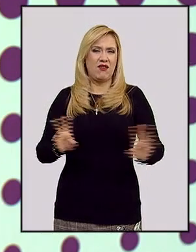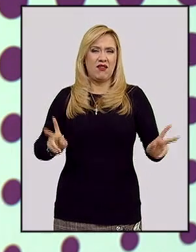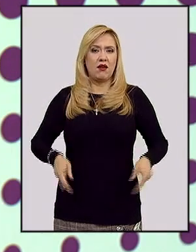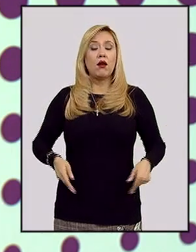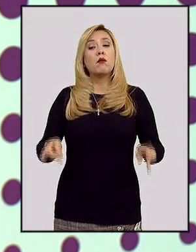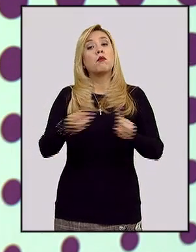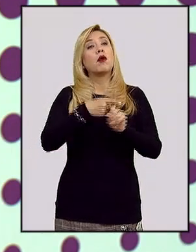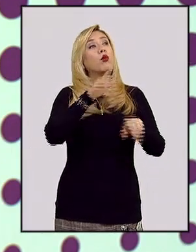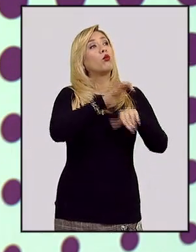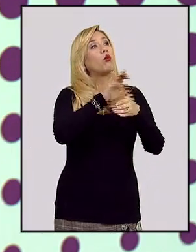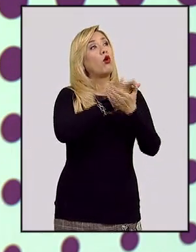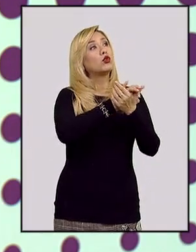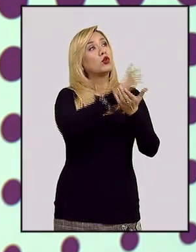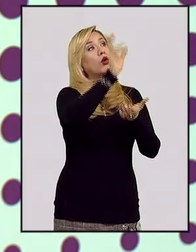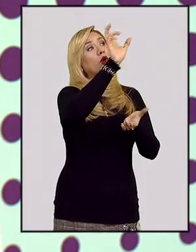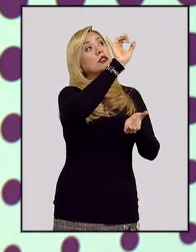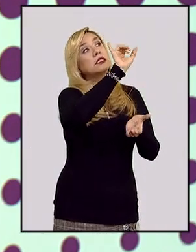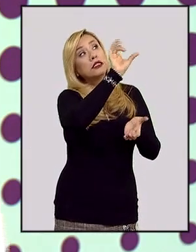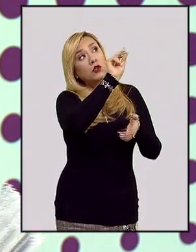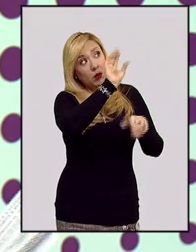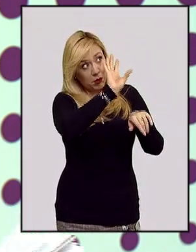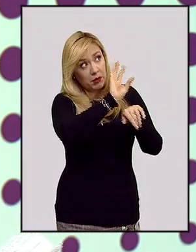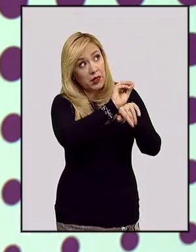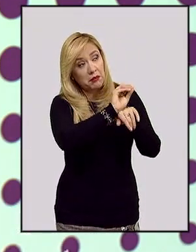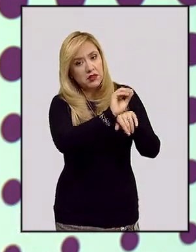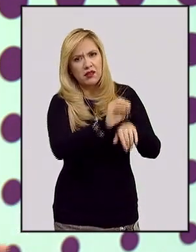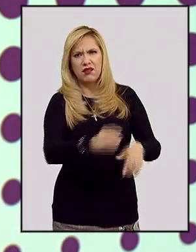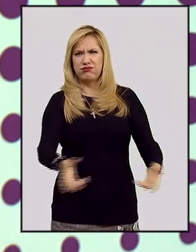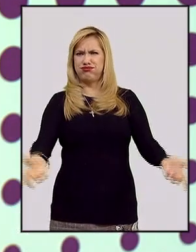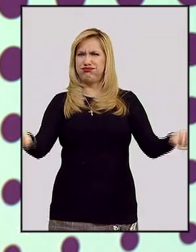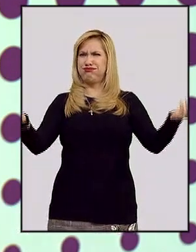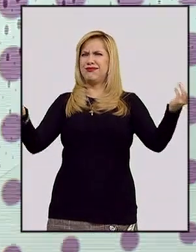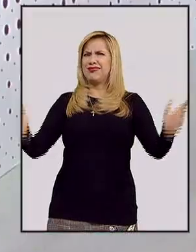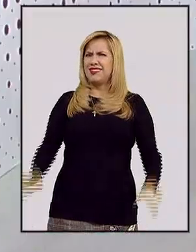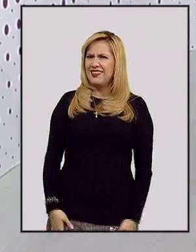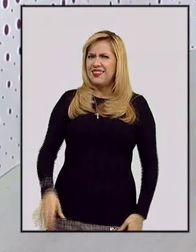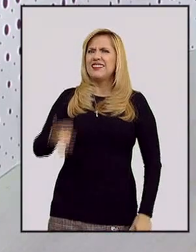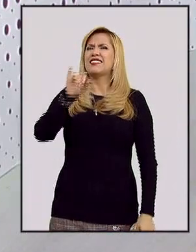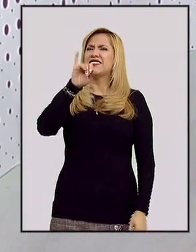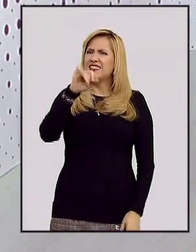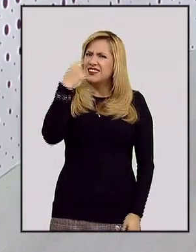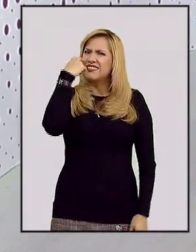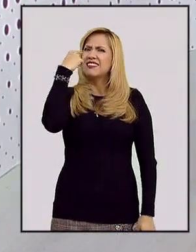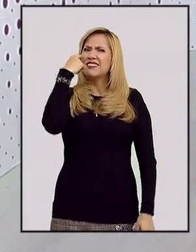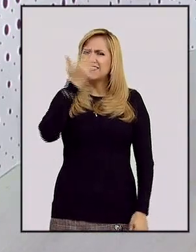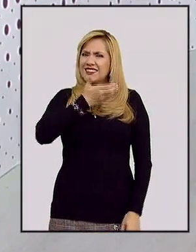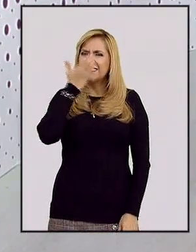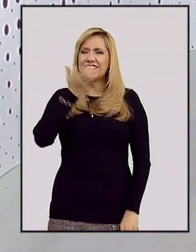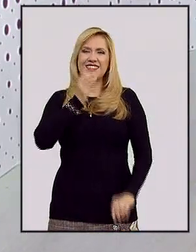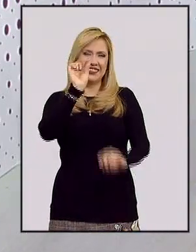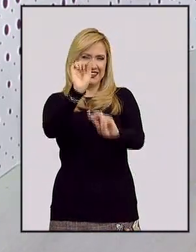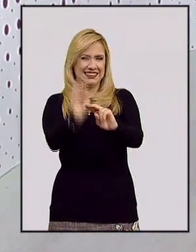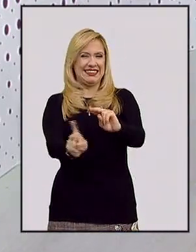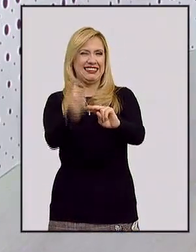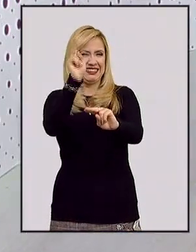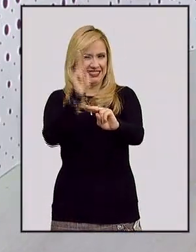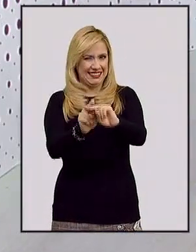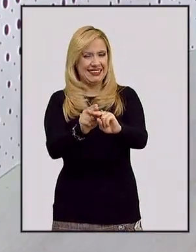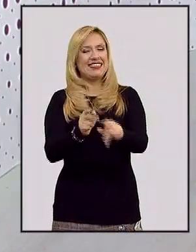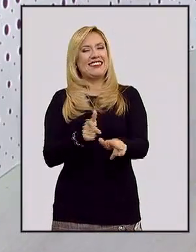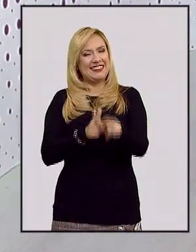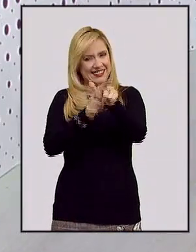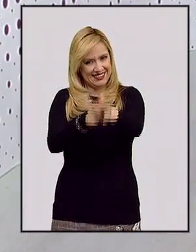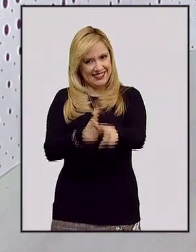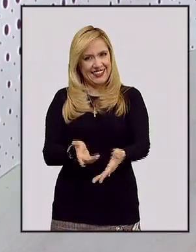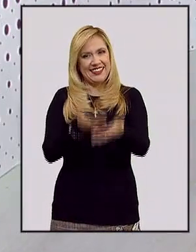Sí, sí. Sí, suele ser la mayoría de los casos. Vamos a hacer una pausa y ahorita continuamos